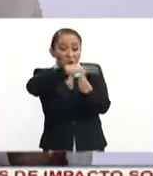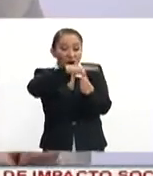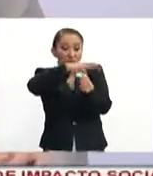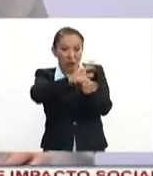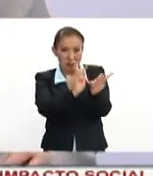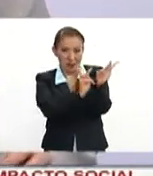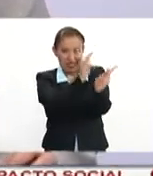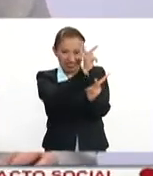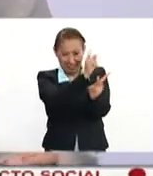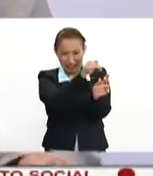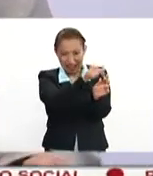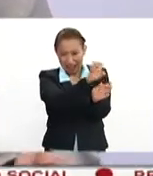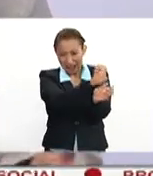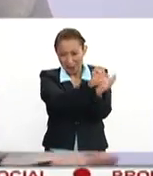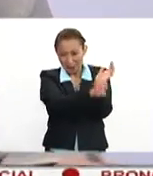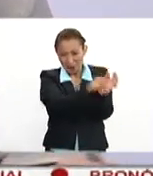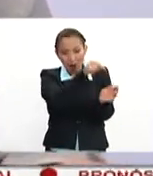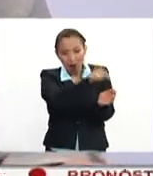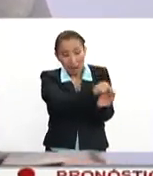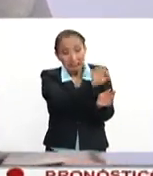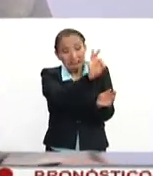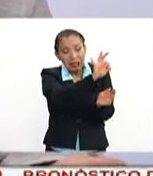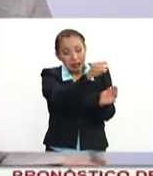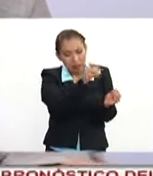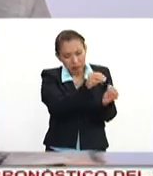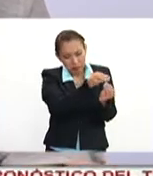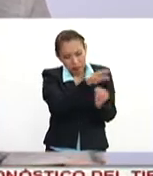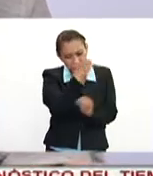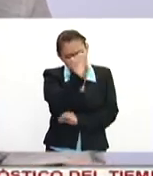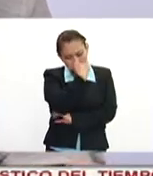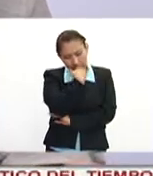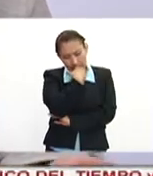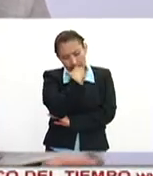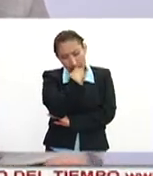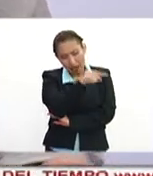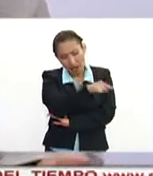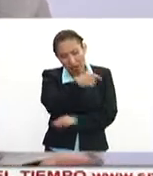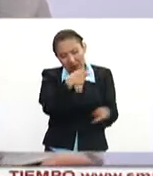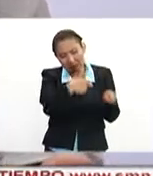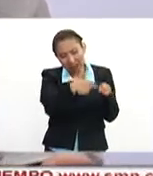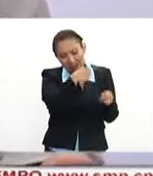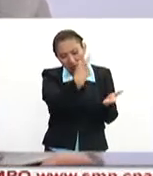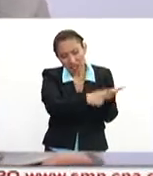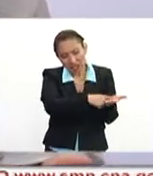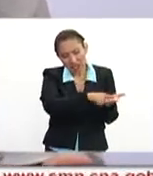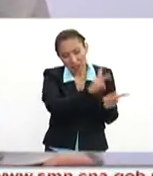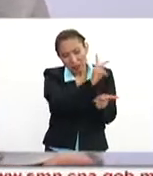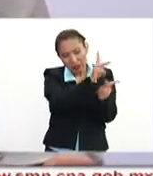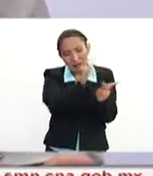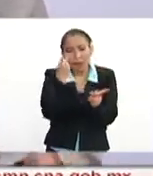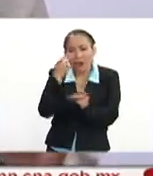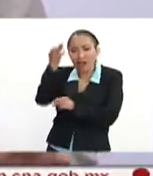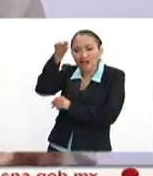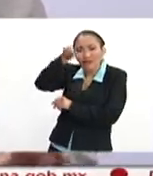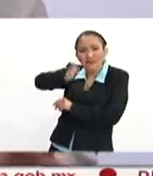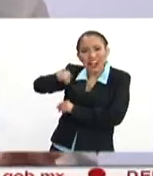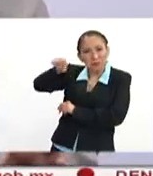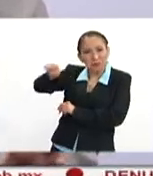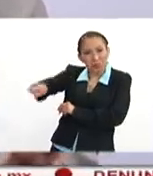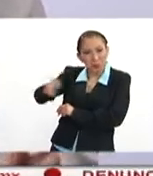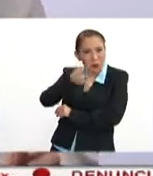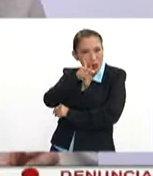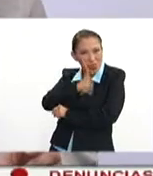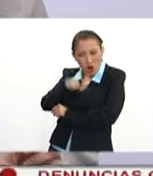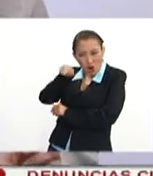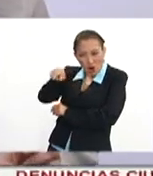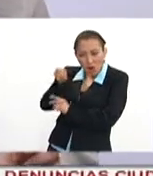planta. Entonces, pues dijeron, si existe en la naturaleza esta enzima que degrada poliésteres, probemos con los poliésteres sintéticos derivados del